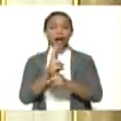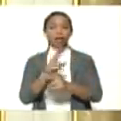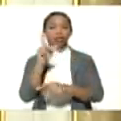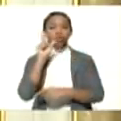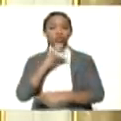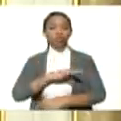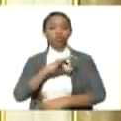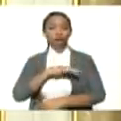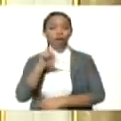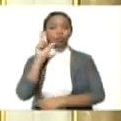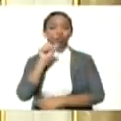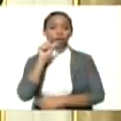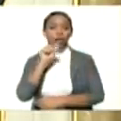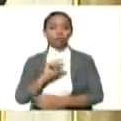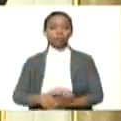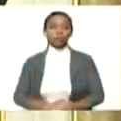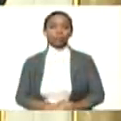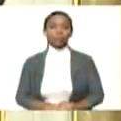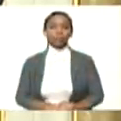Twitter.